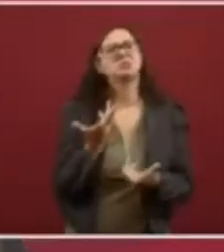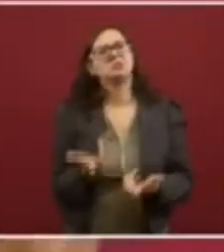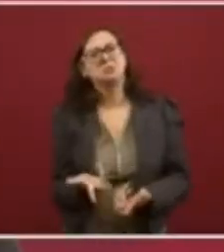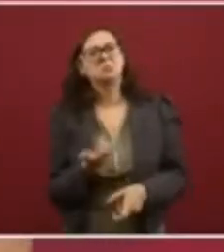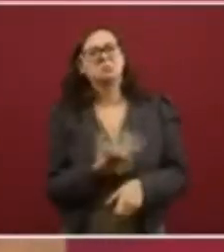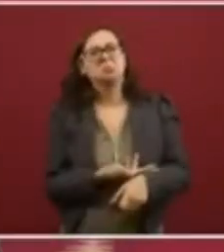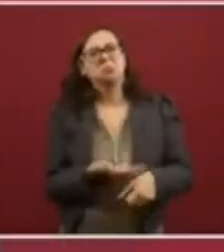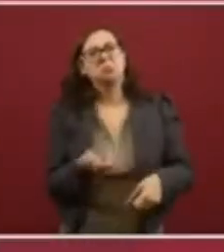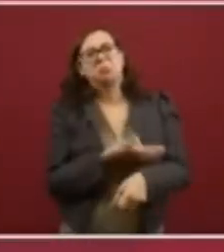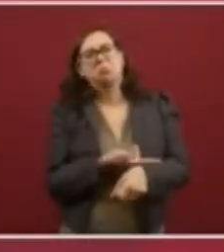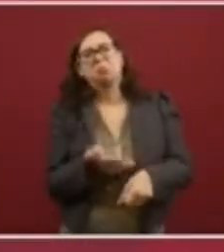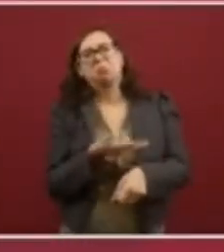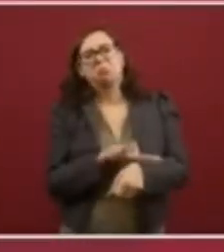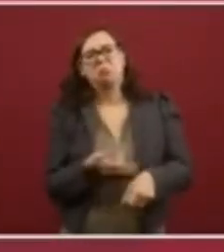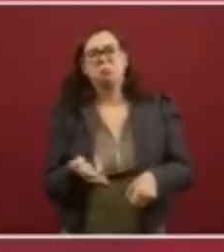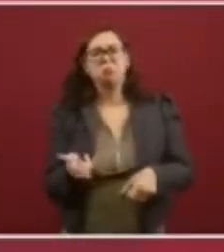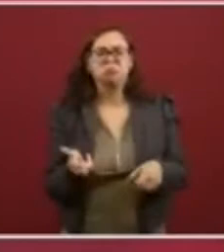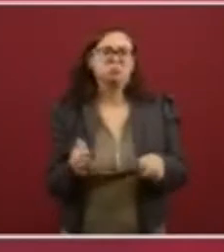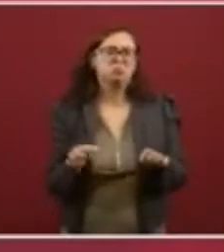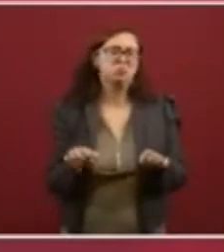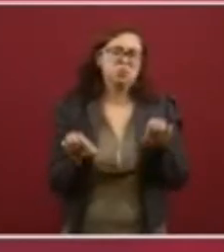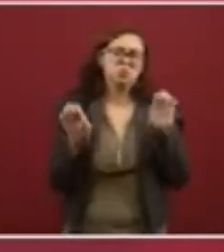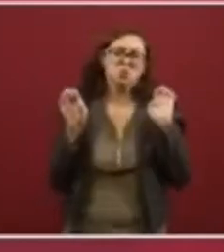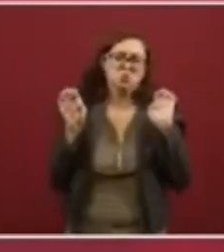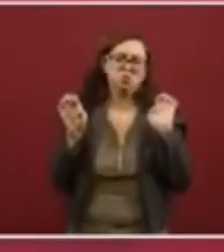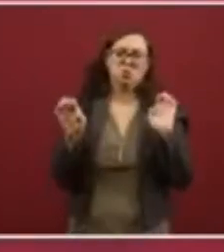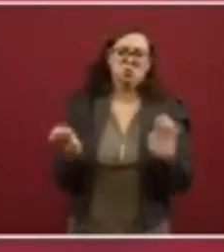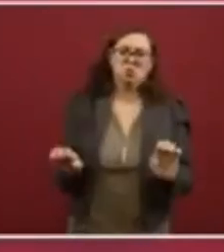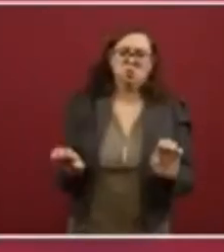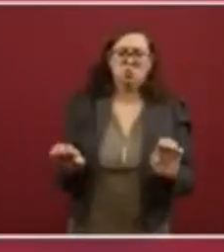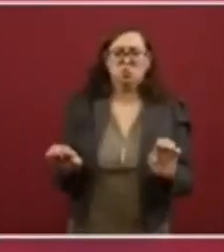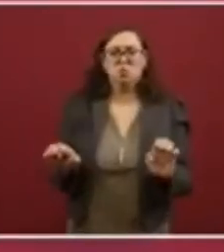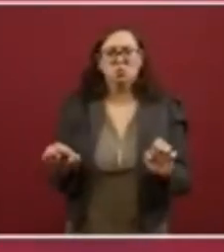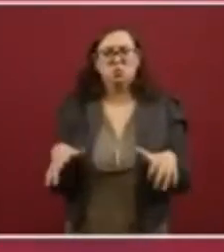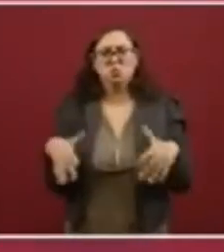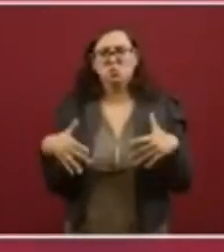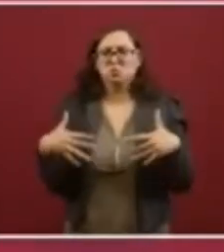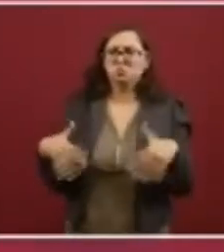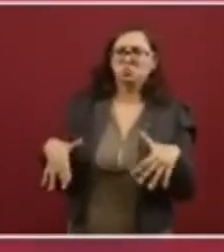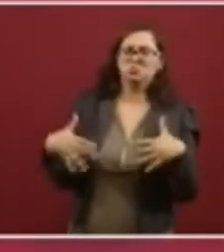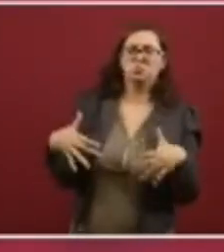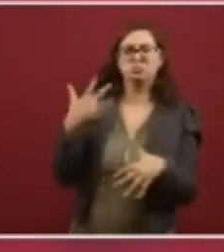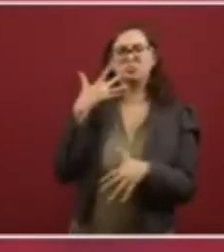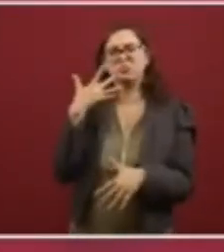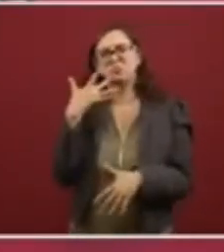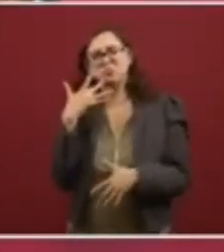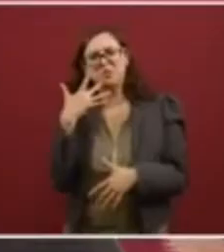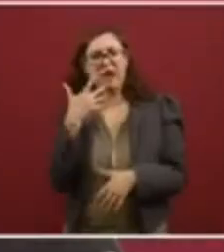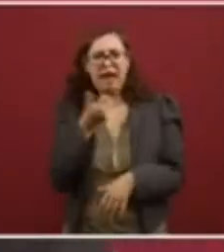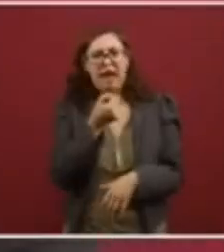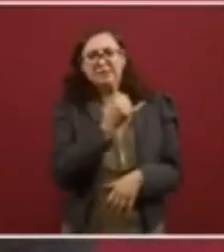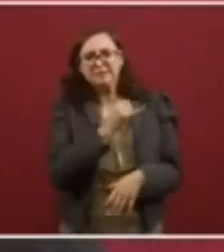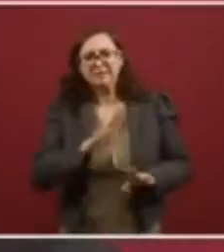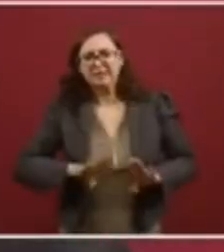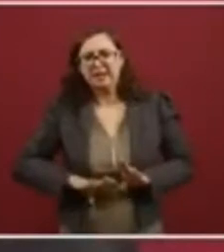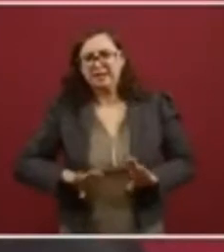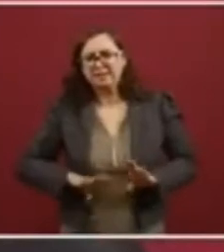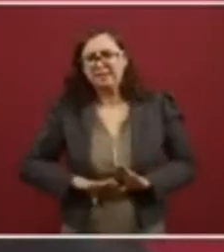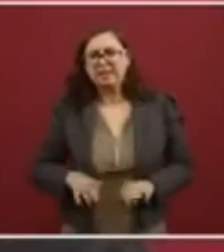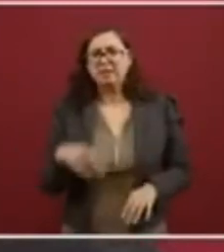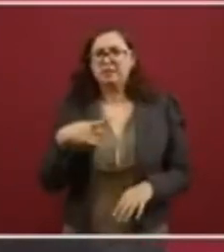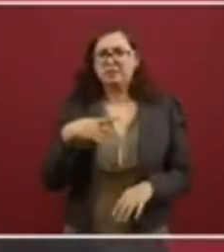claro, de cuello blanco de la burocracia dorada, pero con